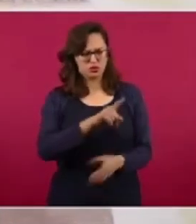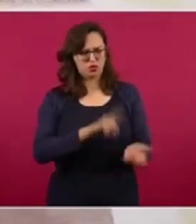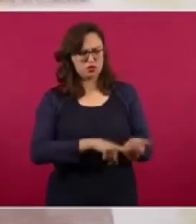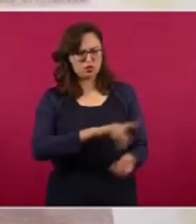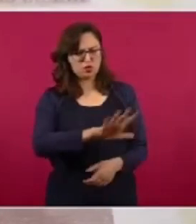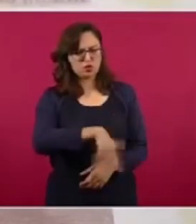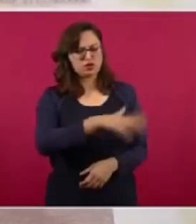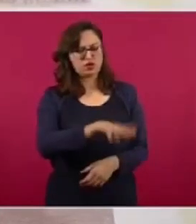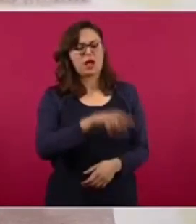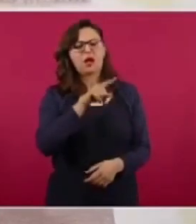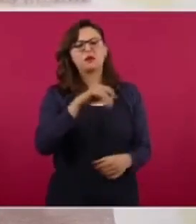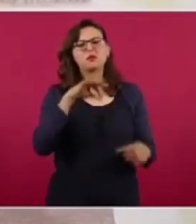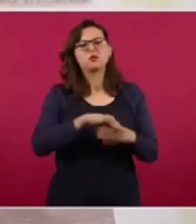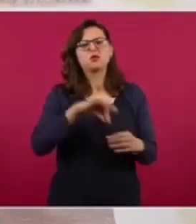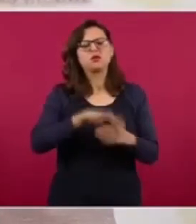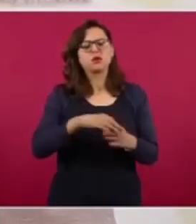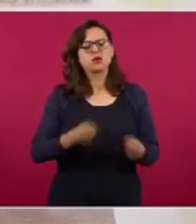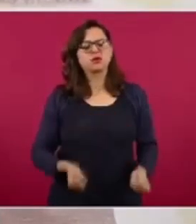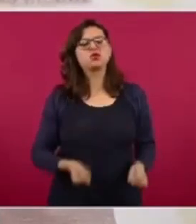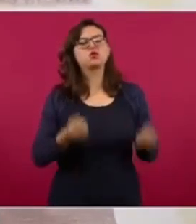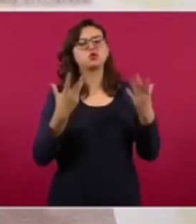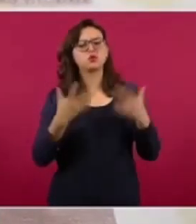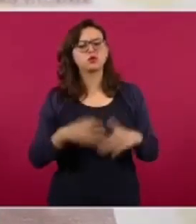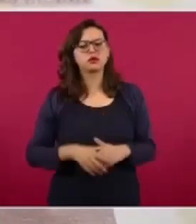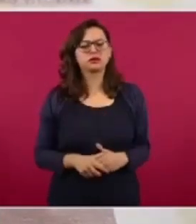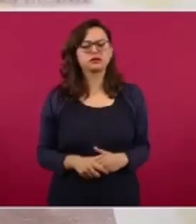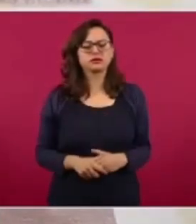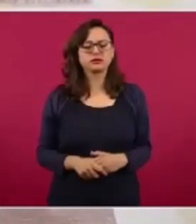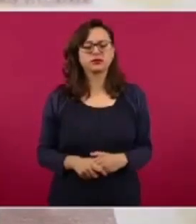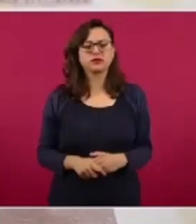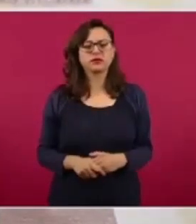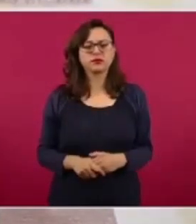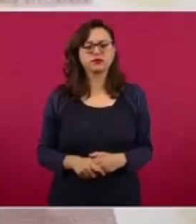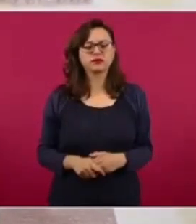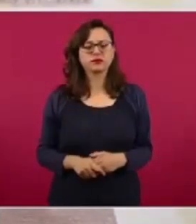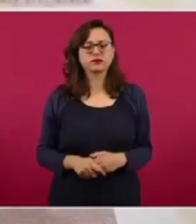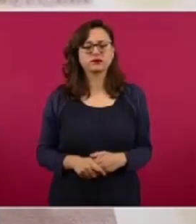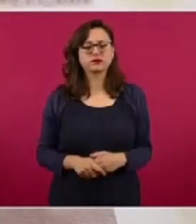cuántos votos sacó? ¿Qué porcentaje? ¿Sí?